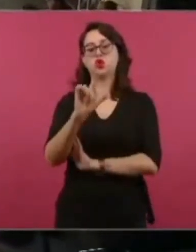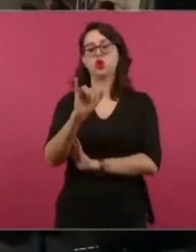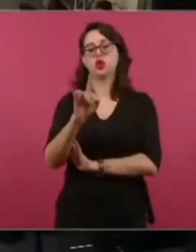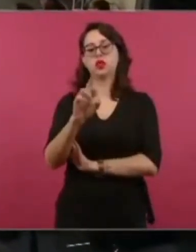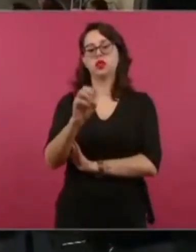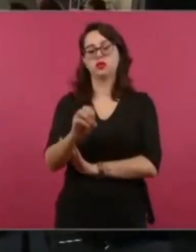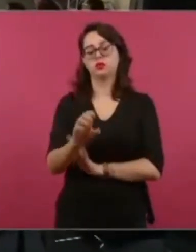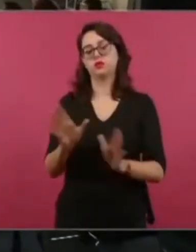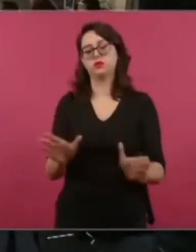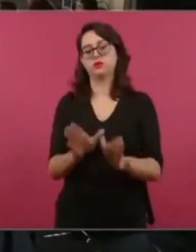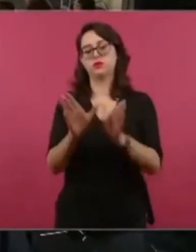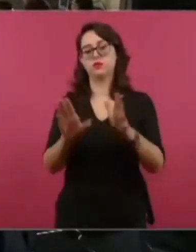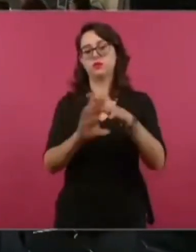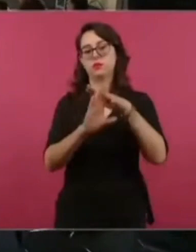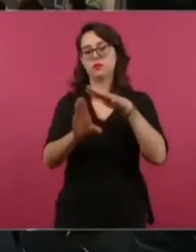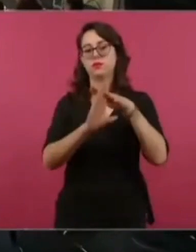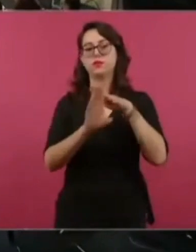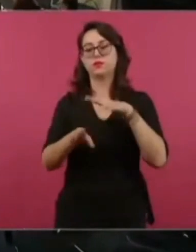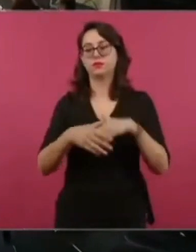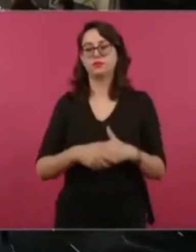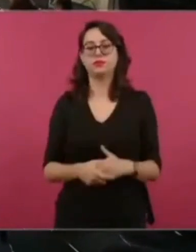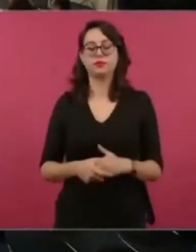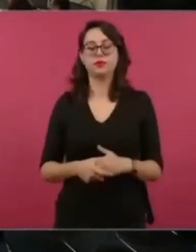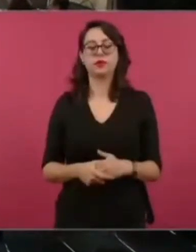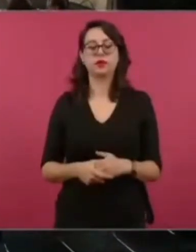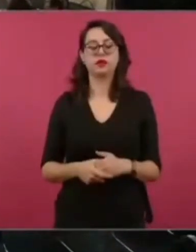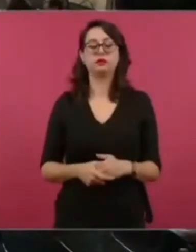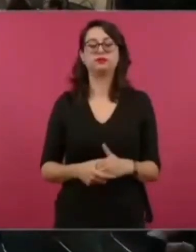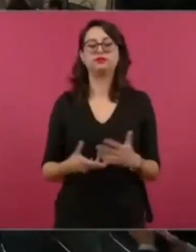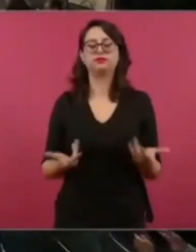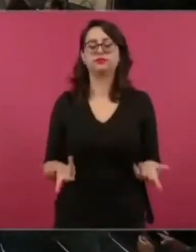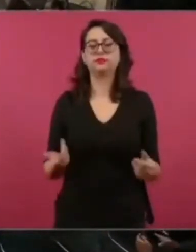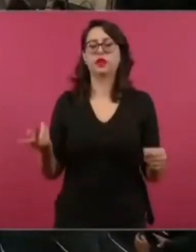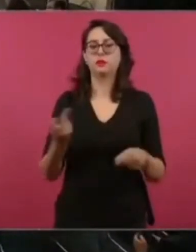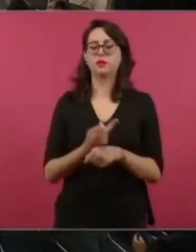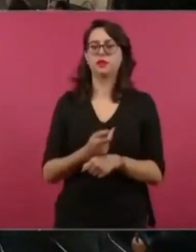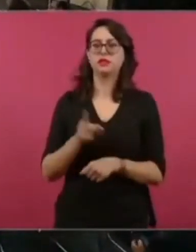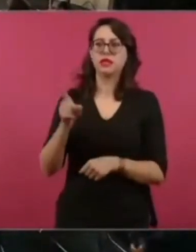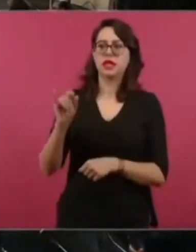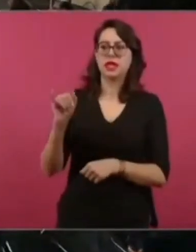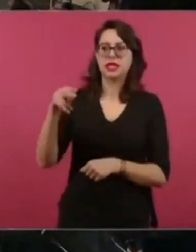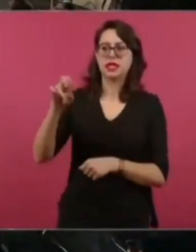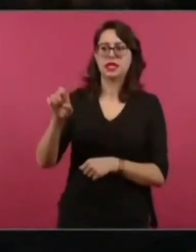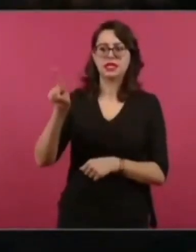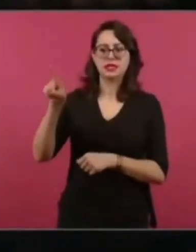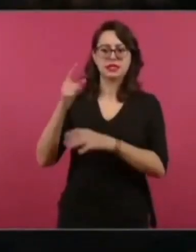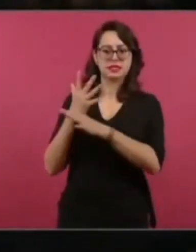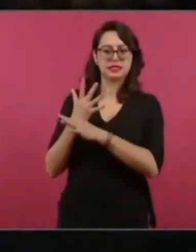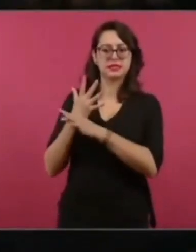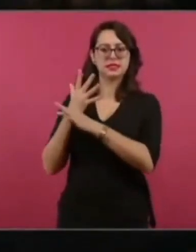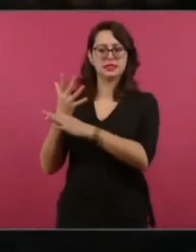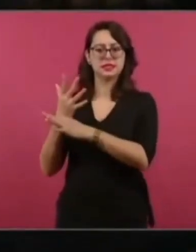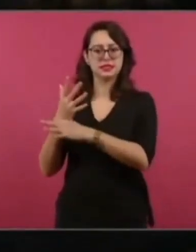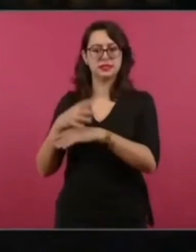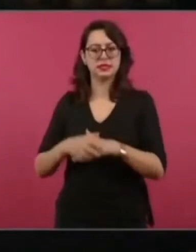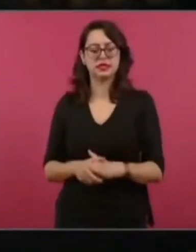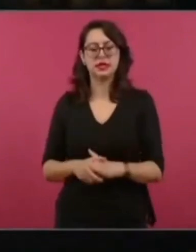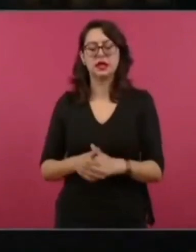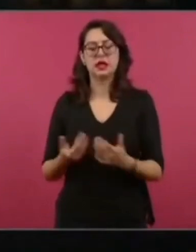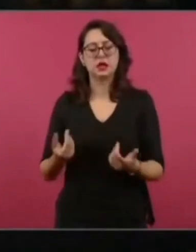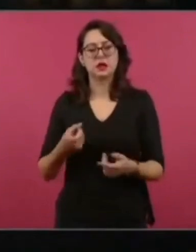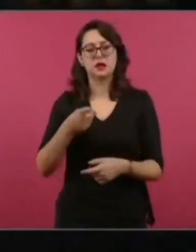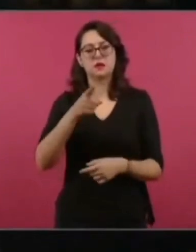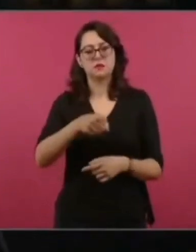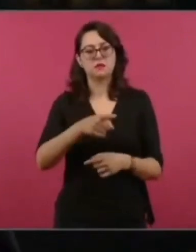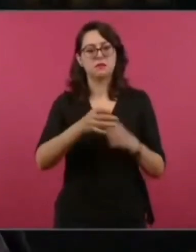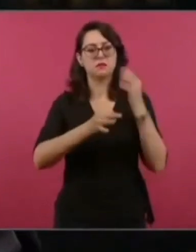su opinión en relación a este dictamen del INE sobre censurar, bajar, borrar